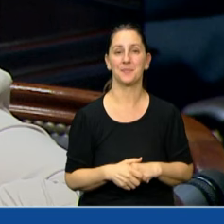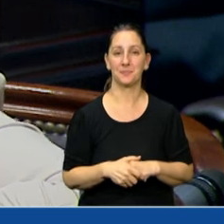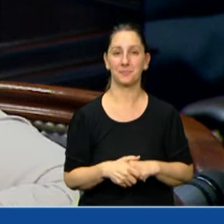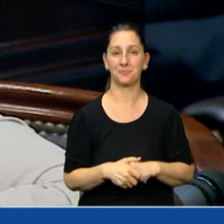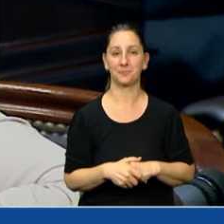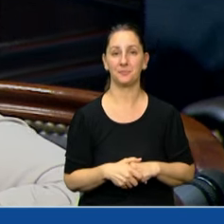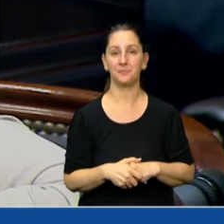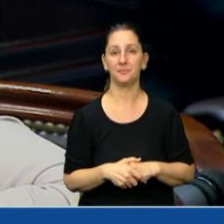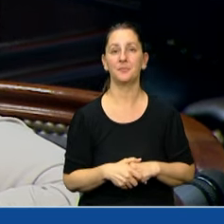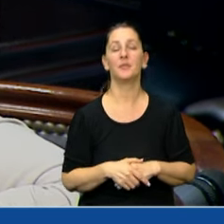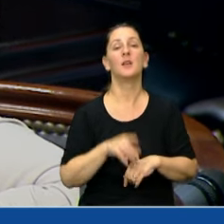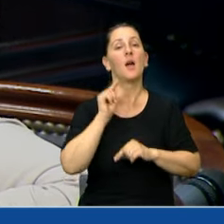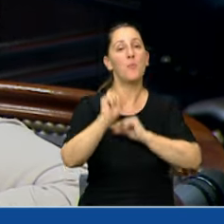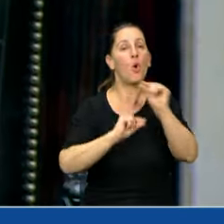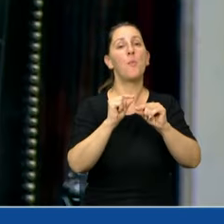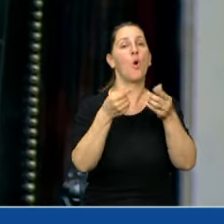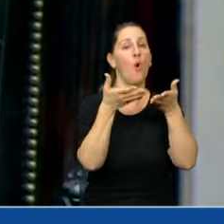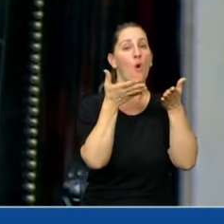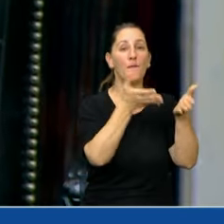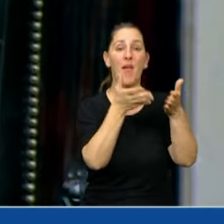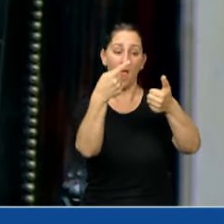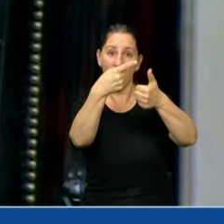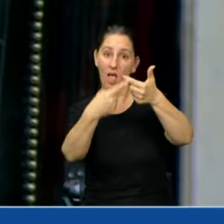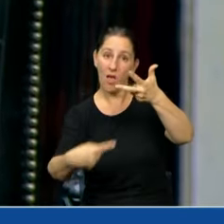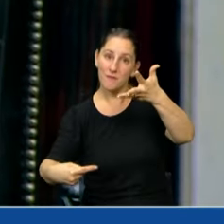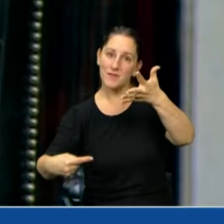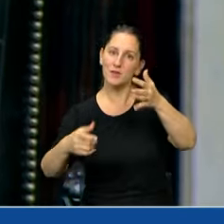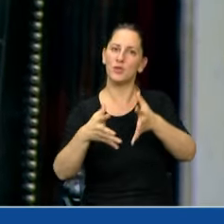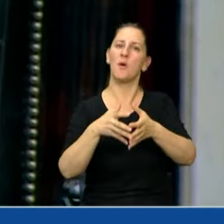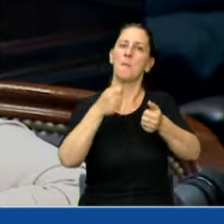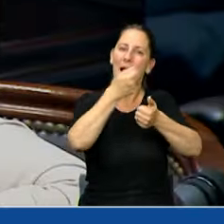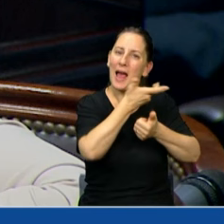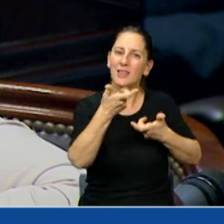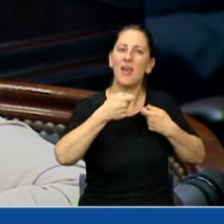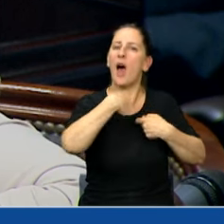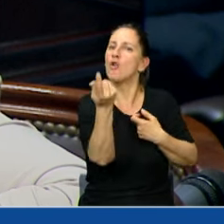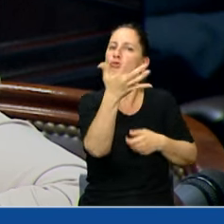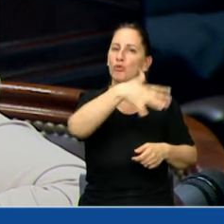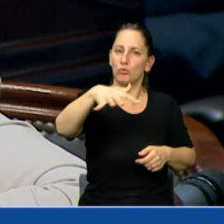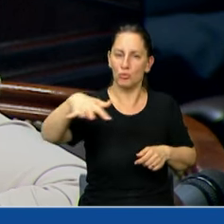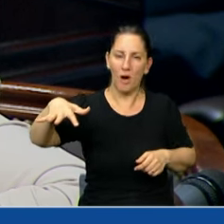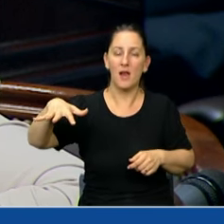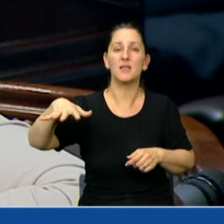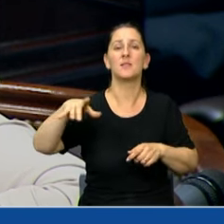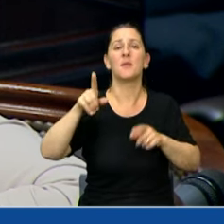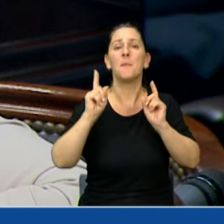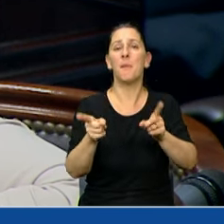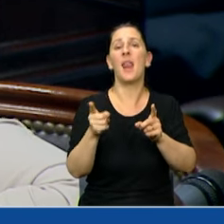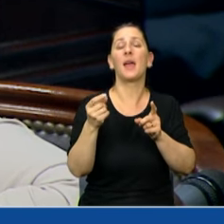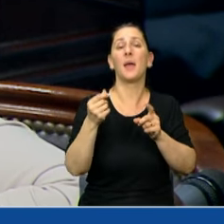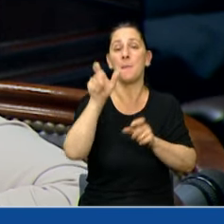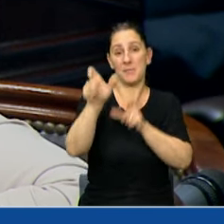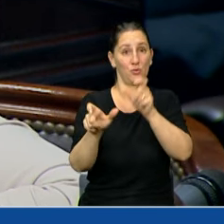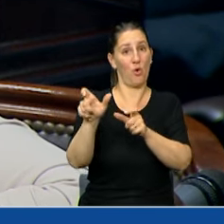eh se amplíen los beneficios a otras cuencas para que justamente eh los los